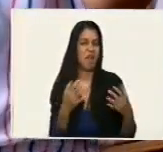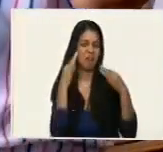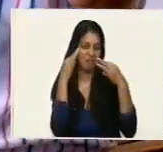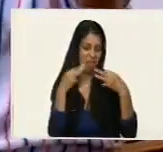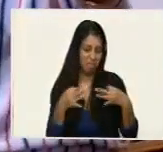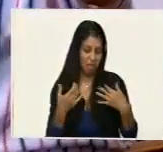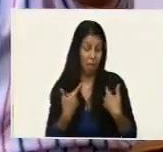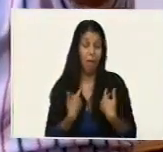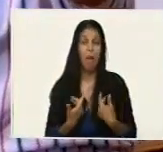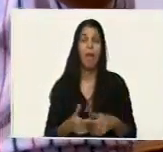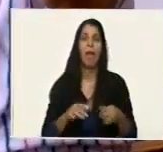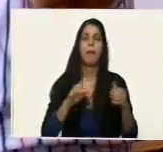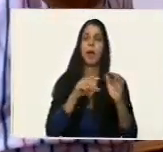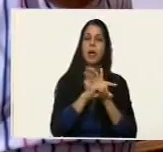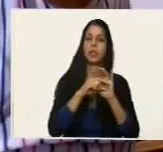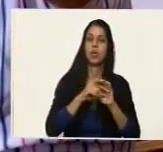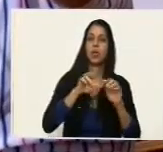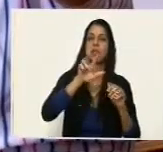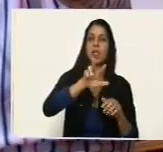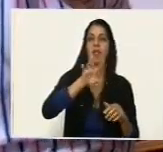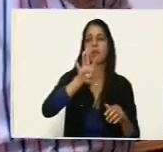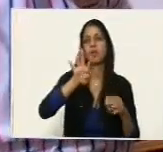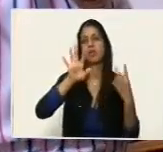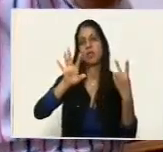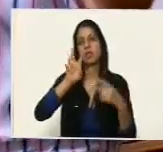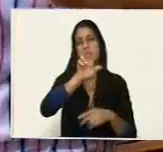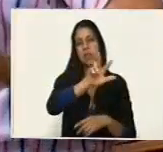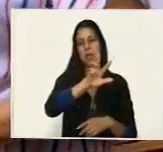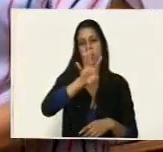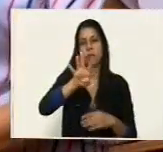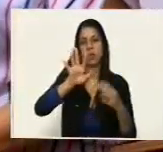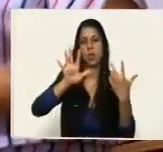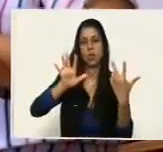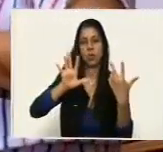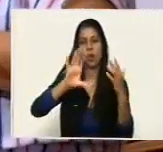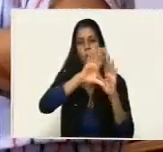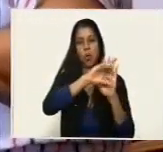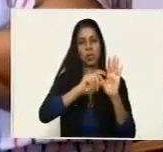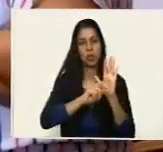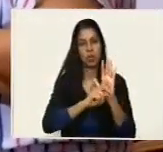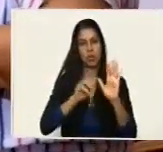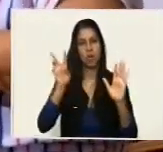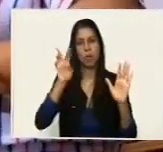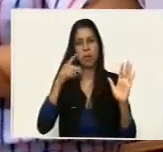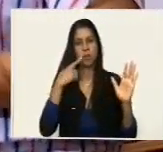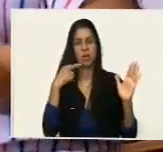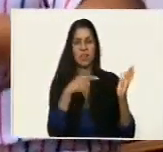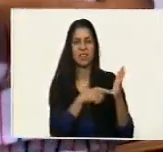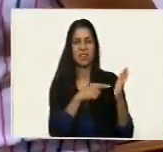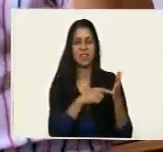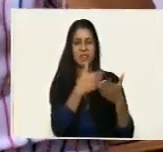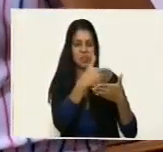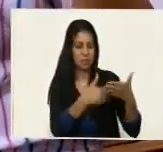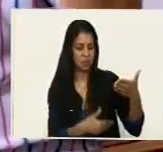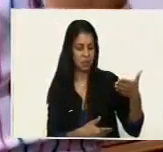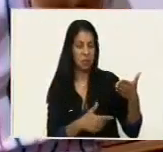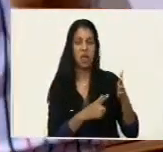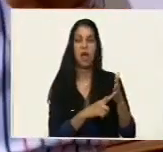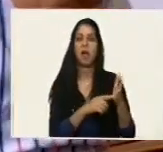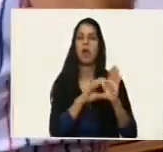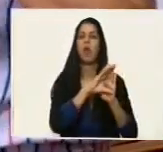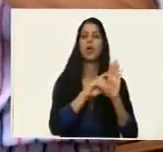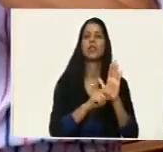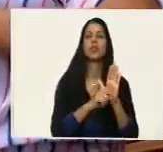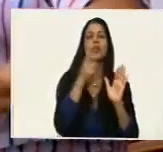pero el 347 y el 348 ellos no lo leen en la Constitución de la República de Chávez, en la Constitución creada por